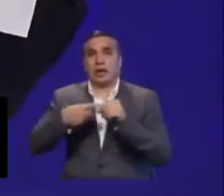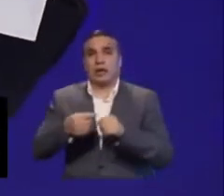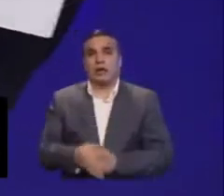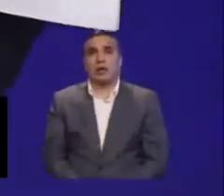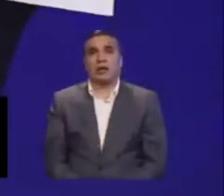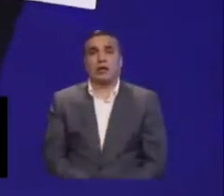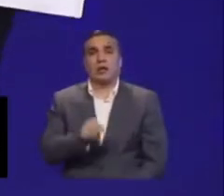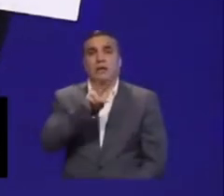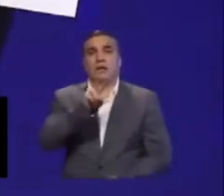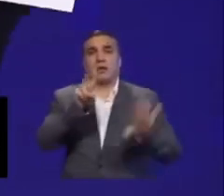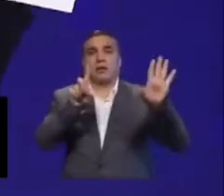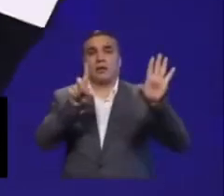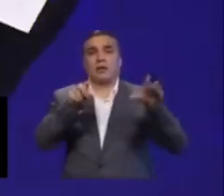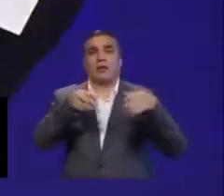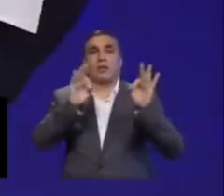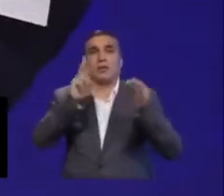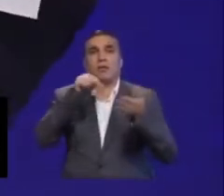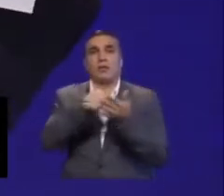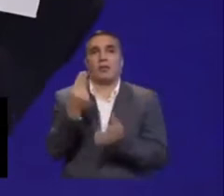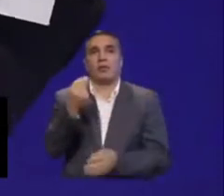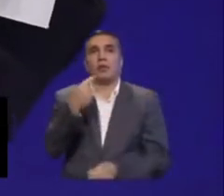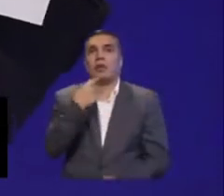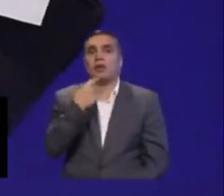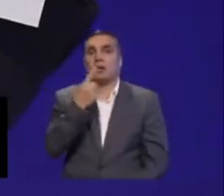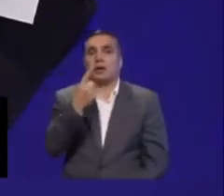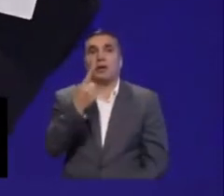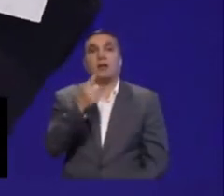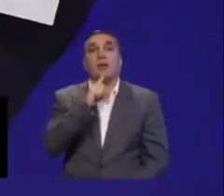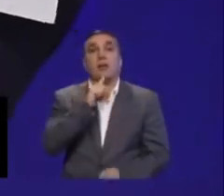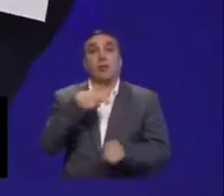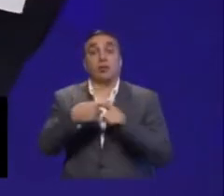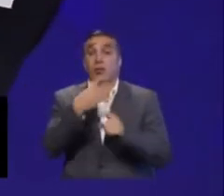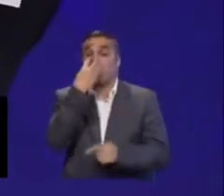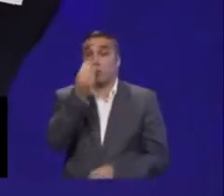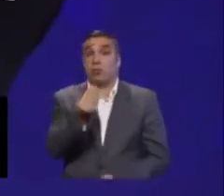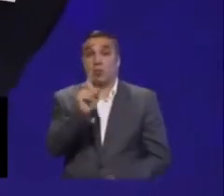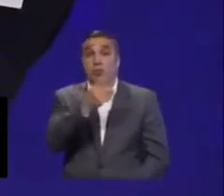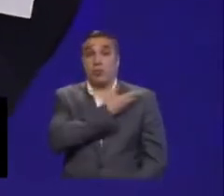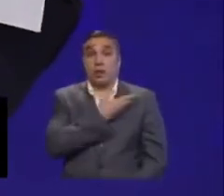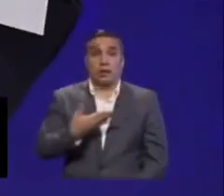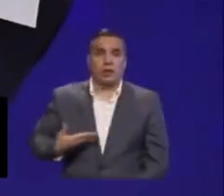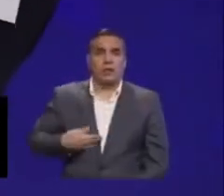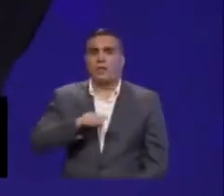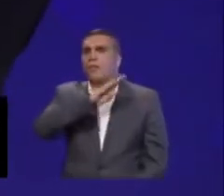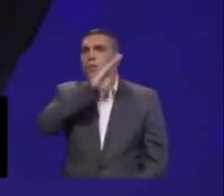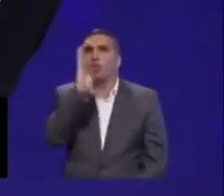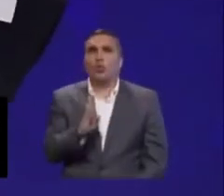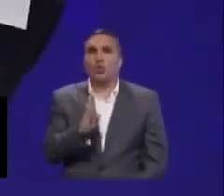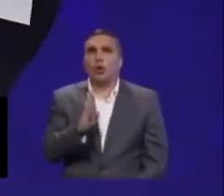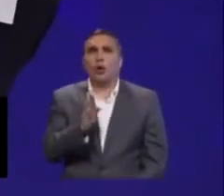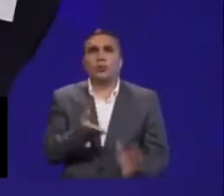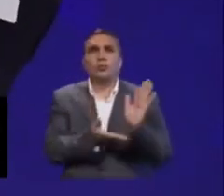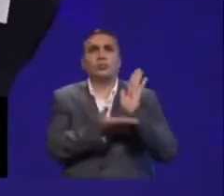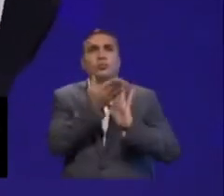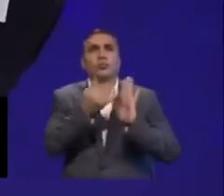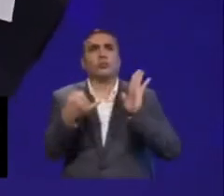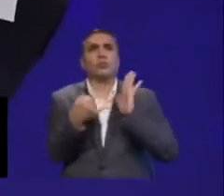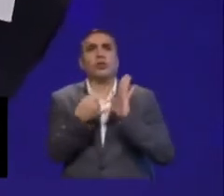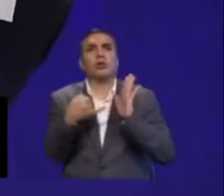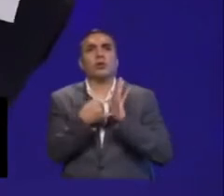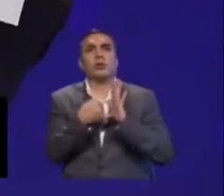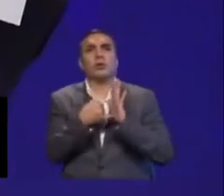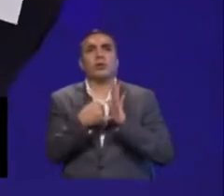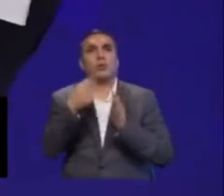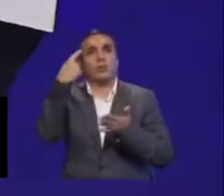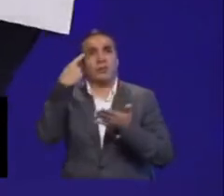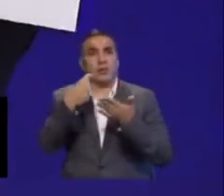el 26 de febrero del año 2012, que dice, en realidad, cuando Lucio Gutiérrez era presidente, nunca se subieron los impuestos. Para